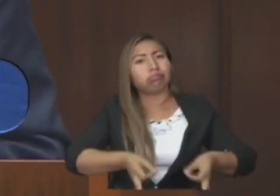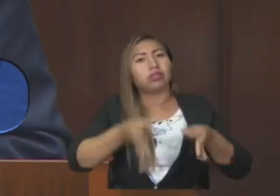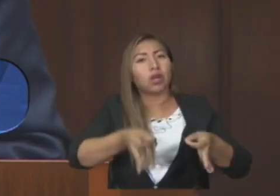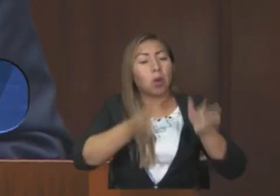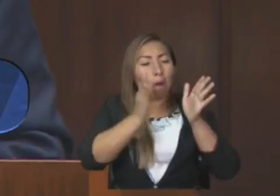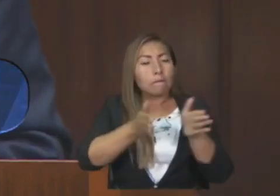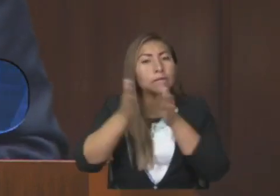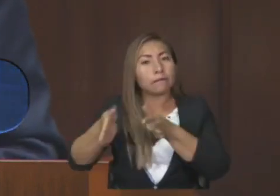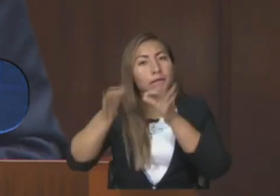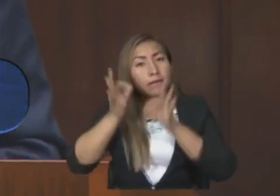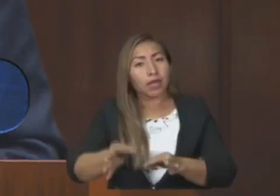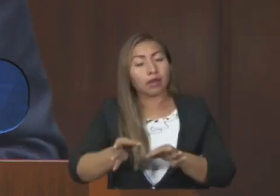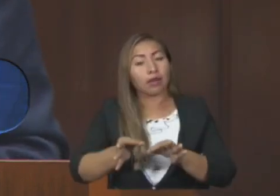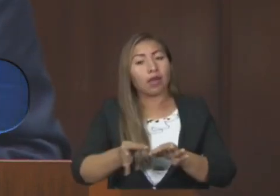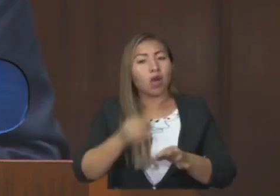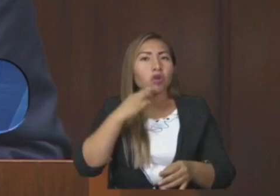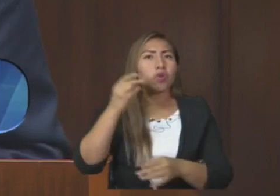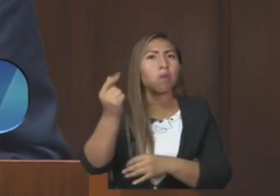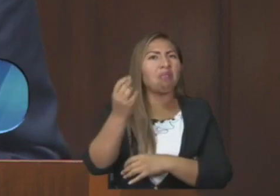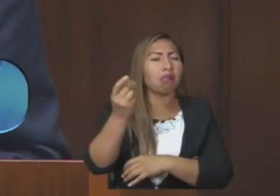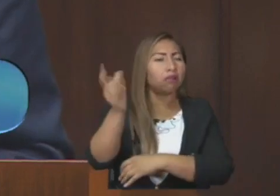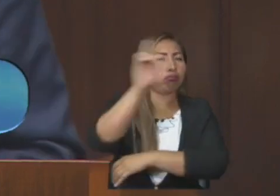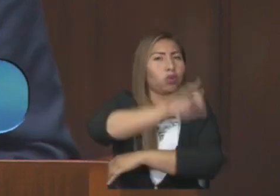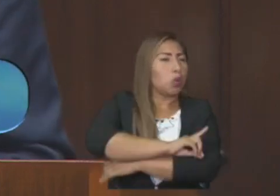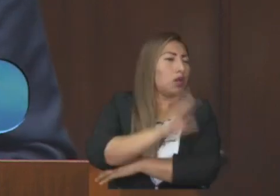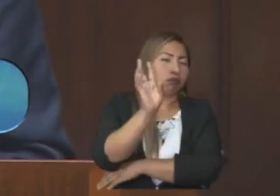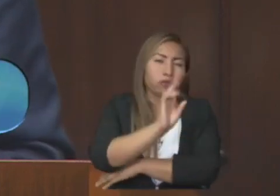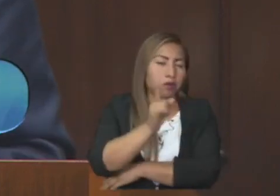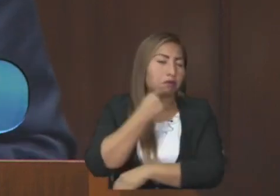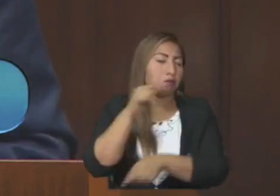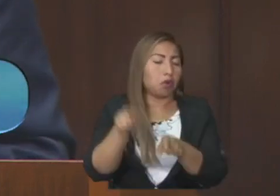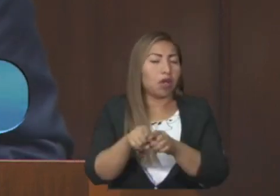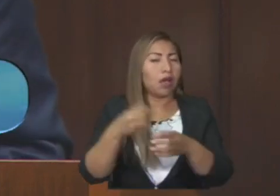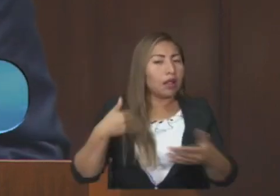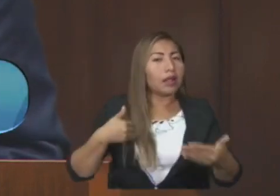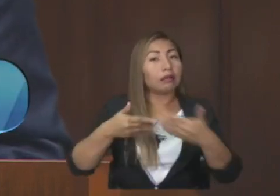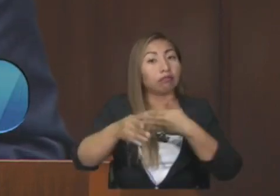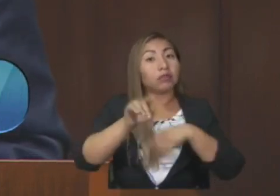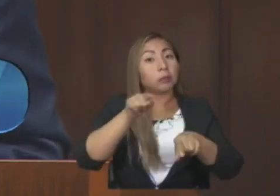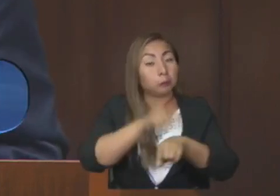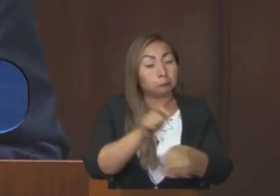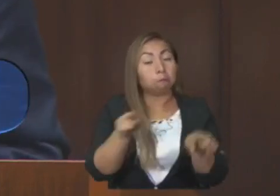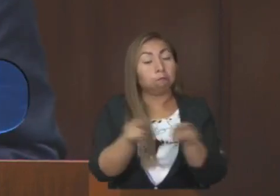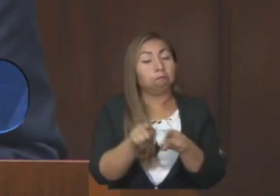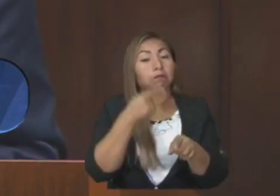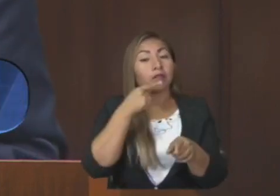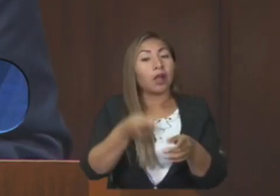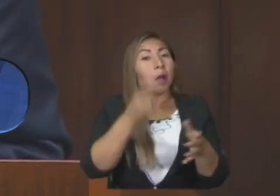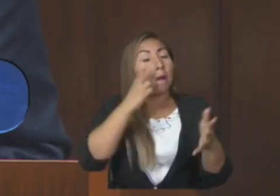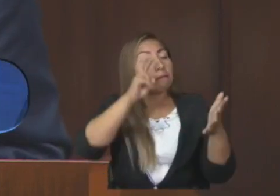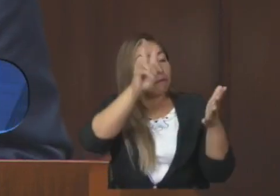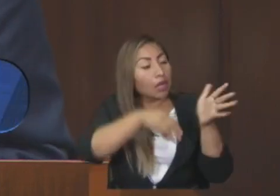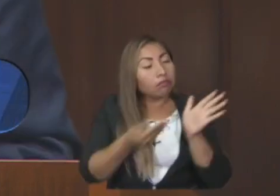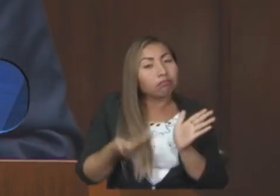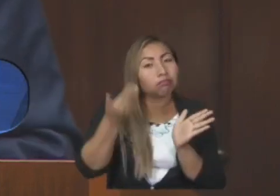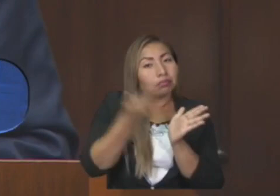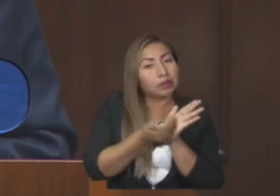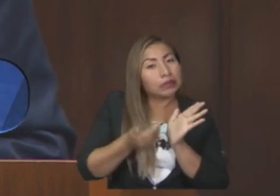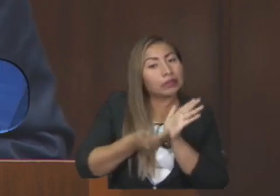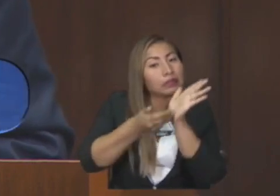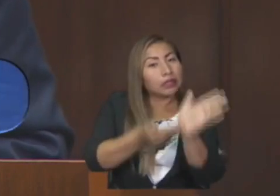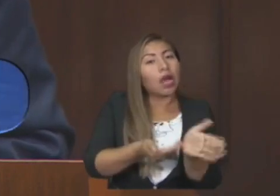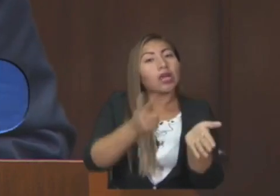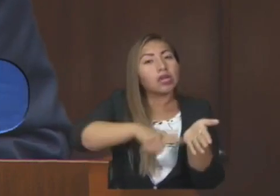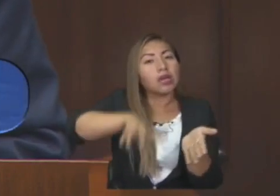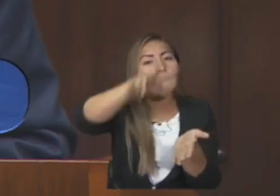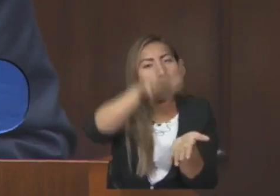ordenado, con un plan preestablecido por la empresa, presentado, revisado y aprobado por el